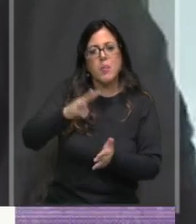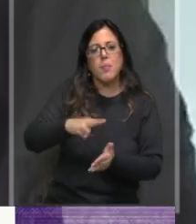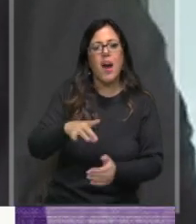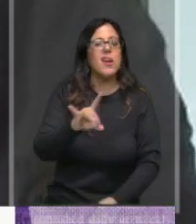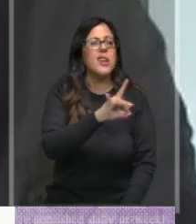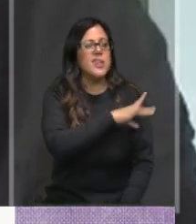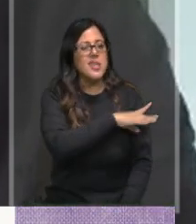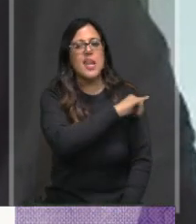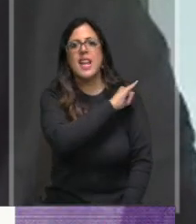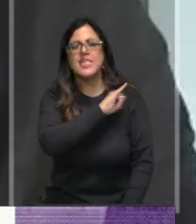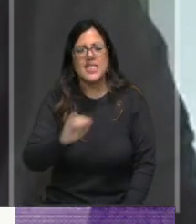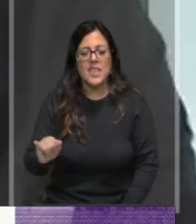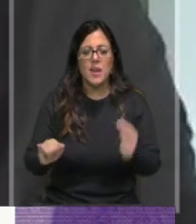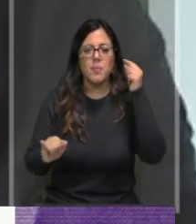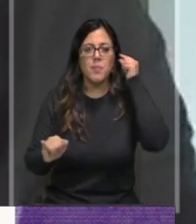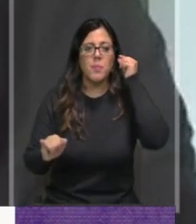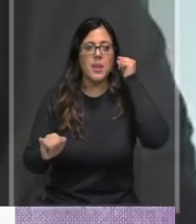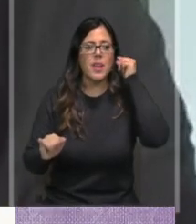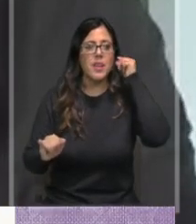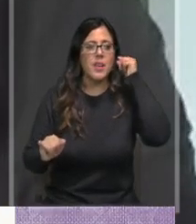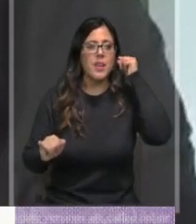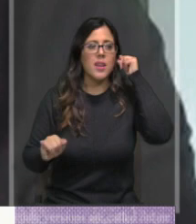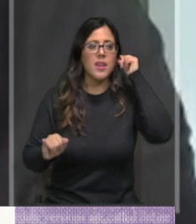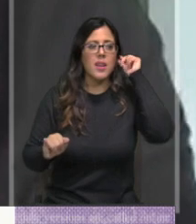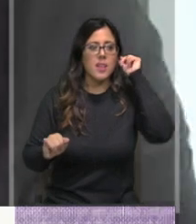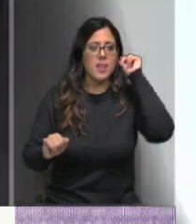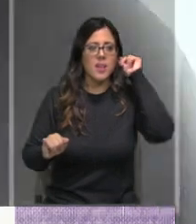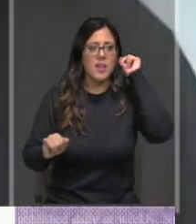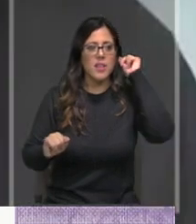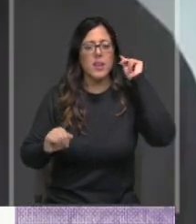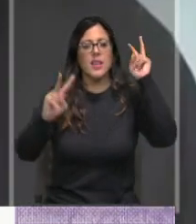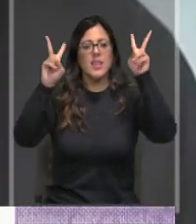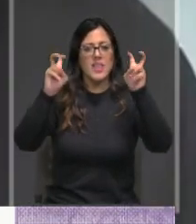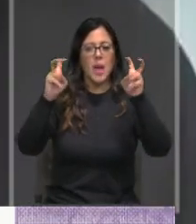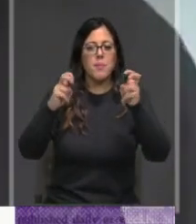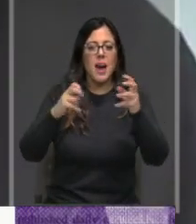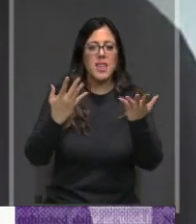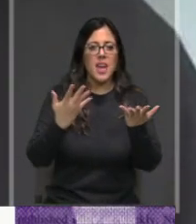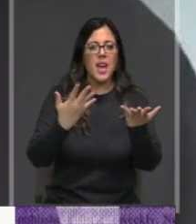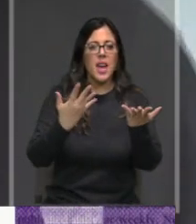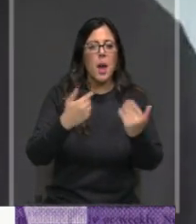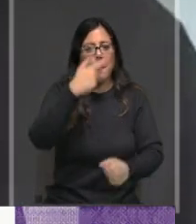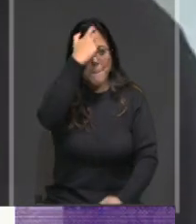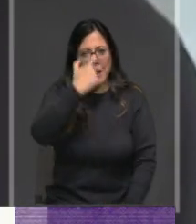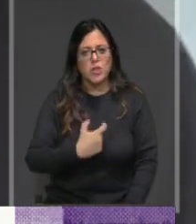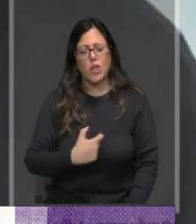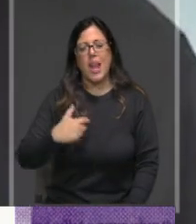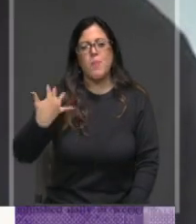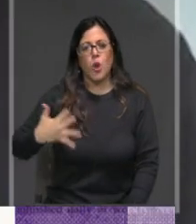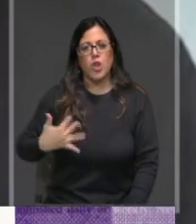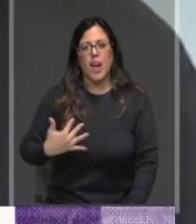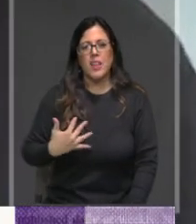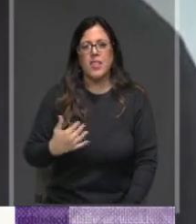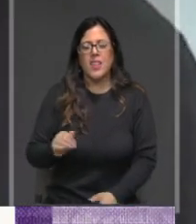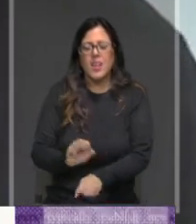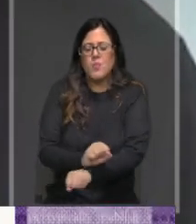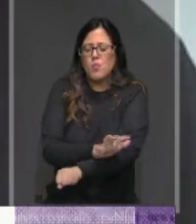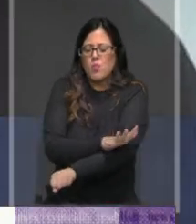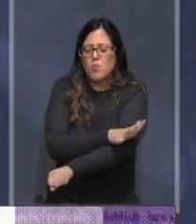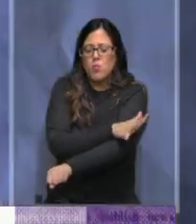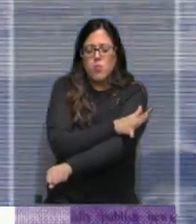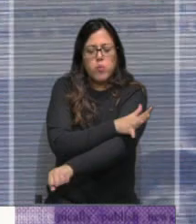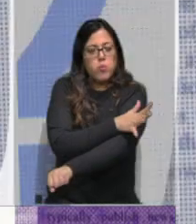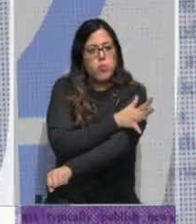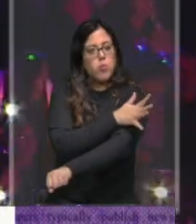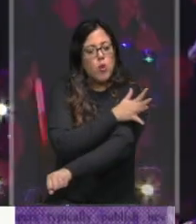marcado fechas personales muy fuertes. Y íbamos muy a flor de piel, ¿sí? Y fue una contención muy